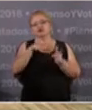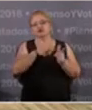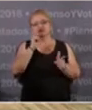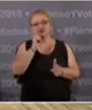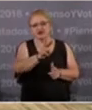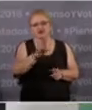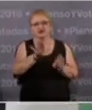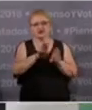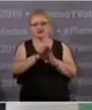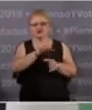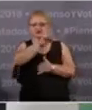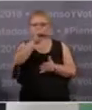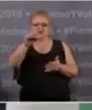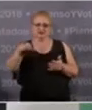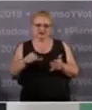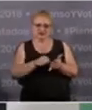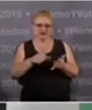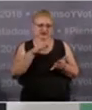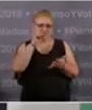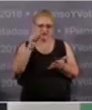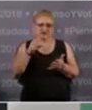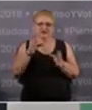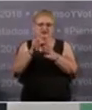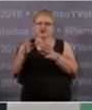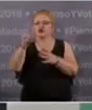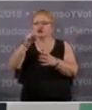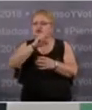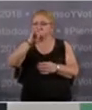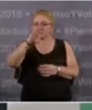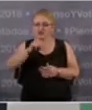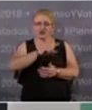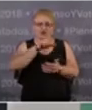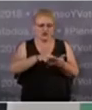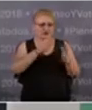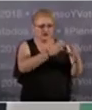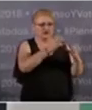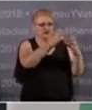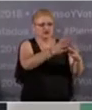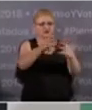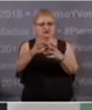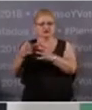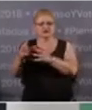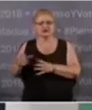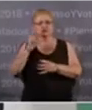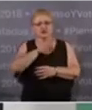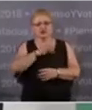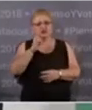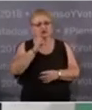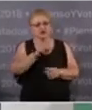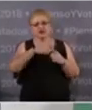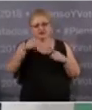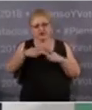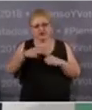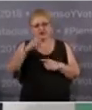y centralista. Necesitamos generar capacidades locales y eso implica, entre otras cosas, poder ver los diferentes niveles de las policías,